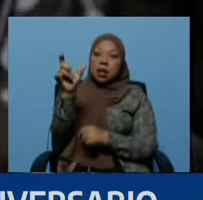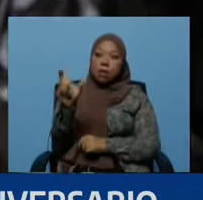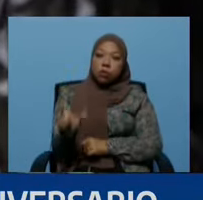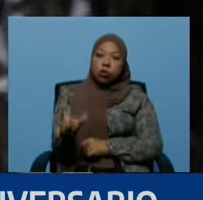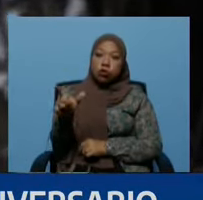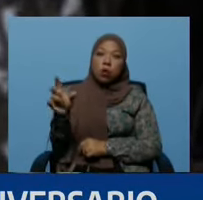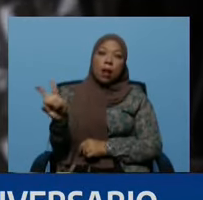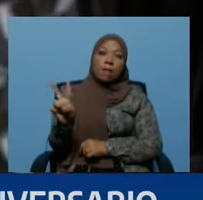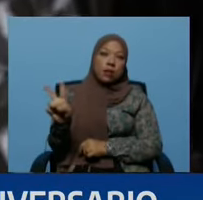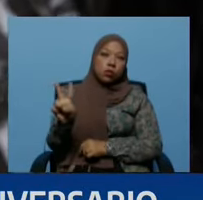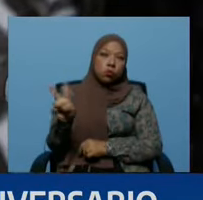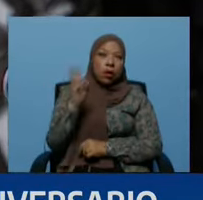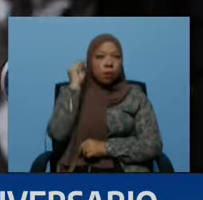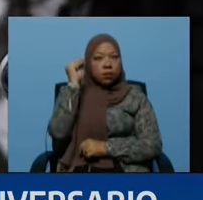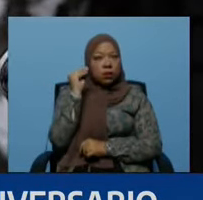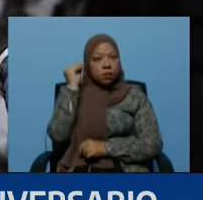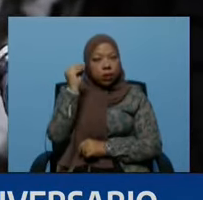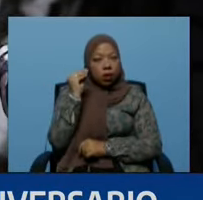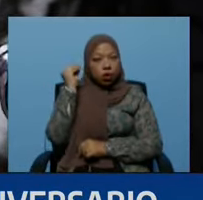venezolana,